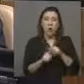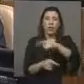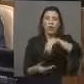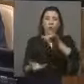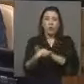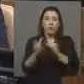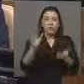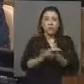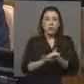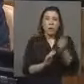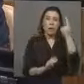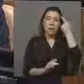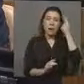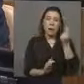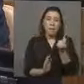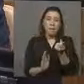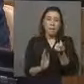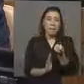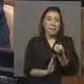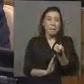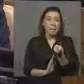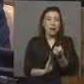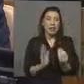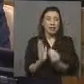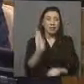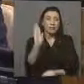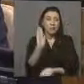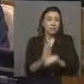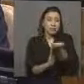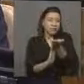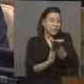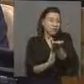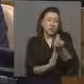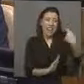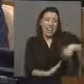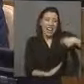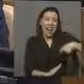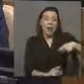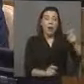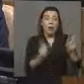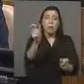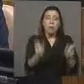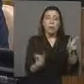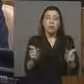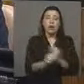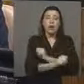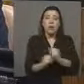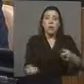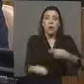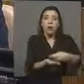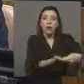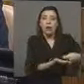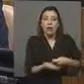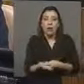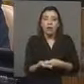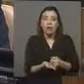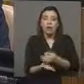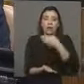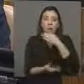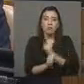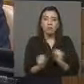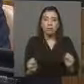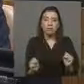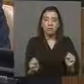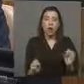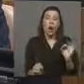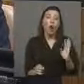para ponerle precios a los remedios exacerbados para que la población no pueda, en definitiva, tener acceso